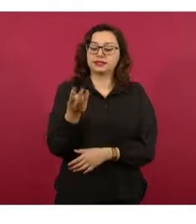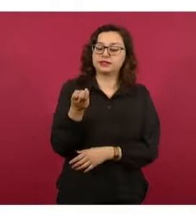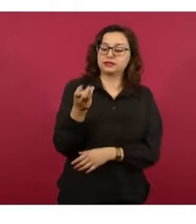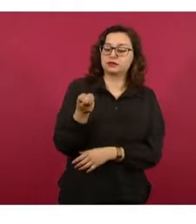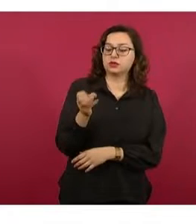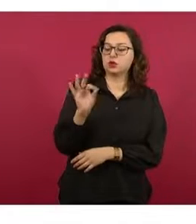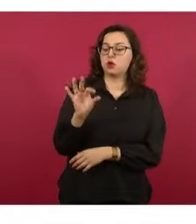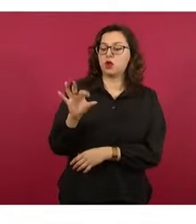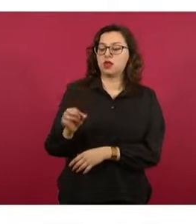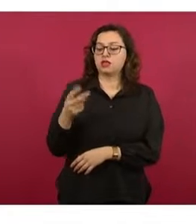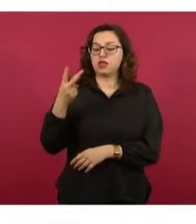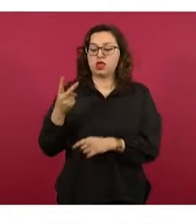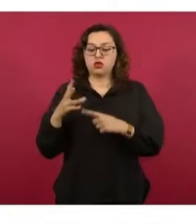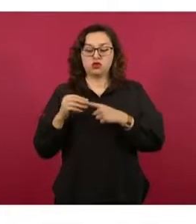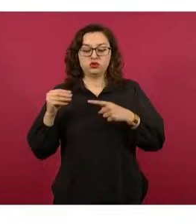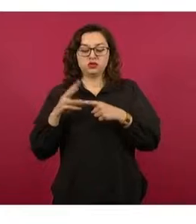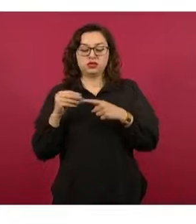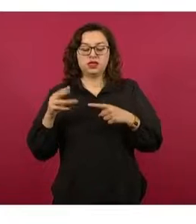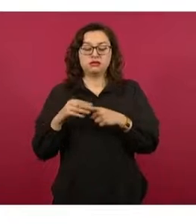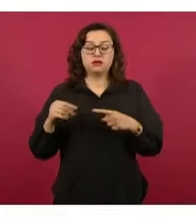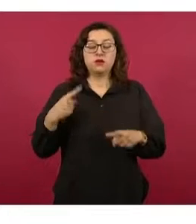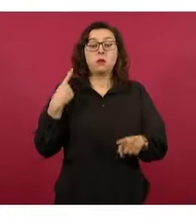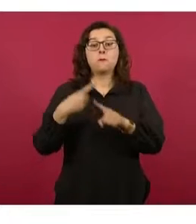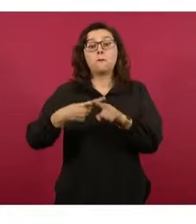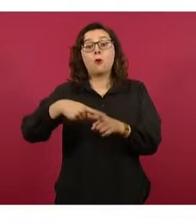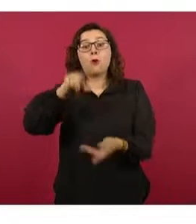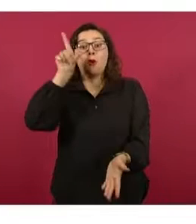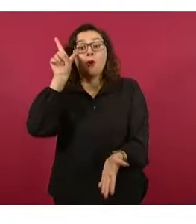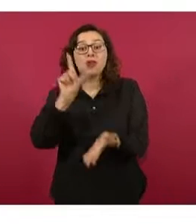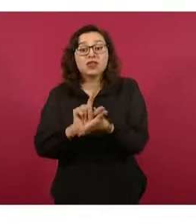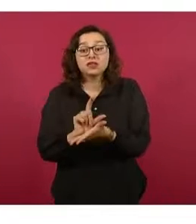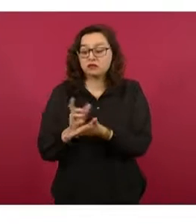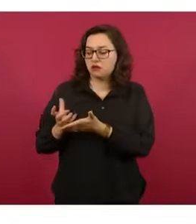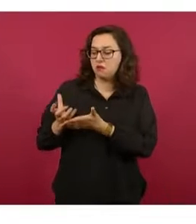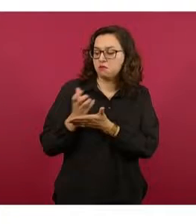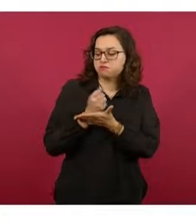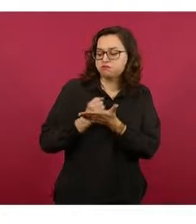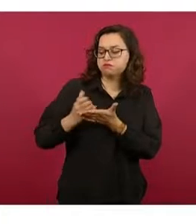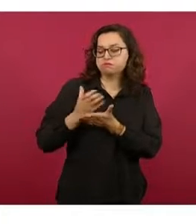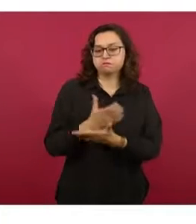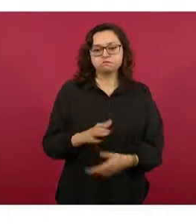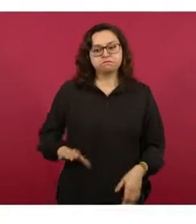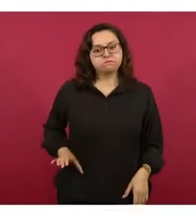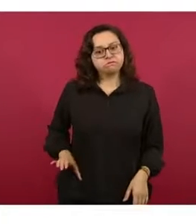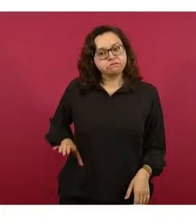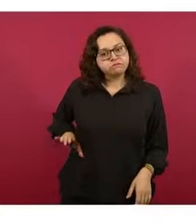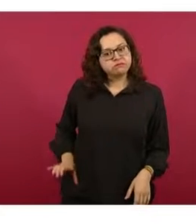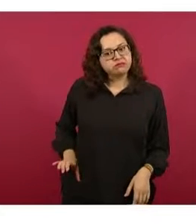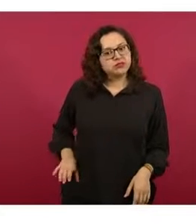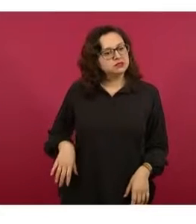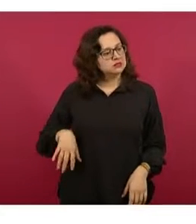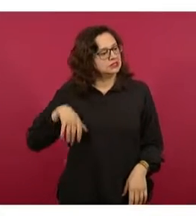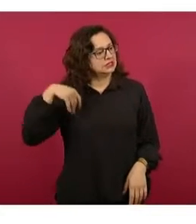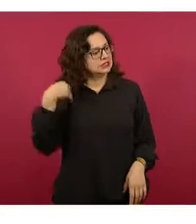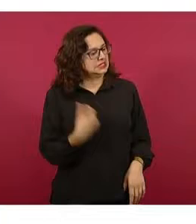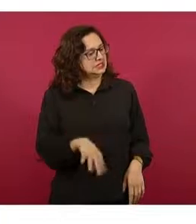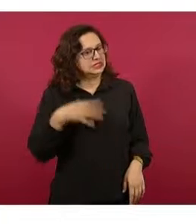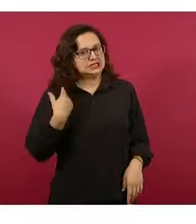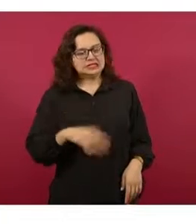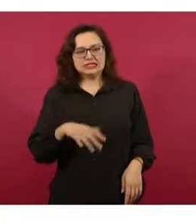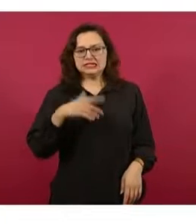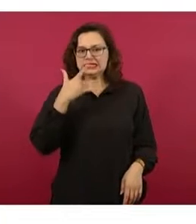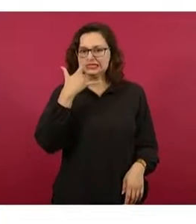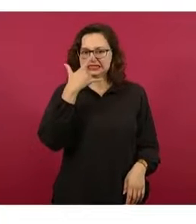fueron altos los de Oxogas, habían estado en la media, ojalá se sigan esforzando por ser aliados de